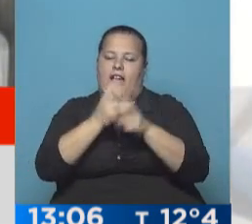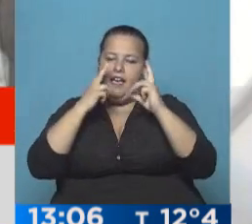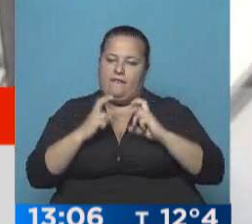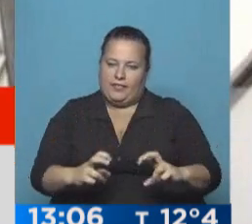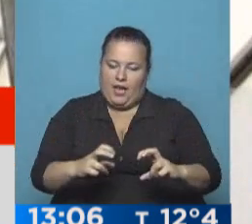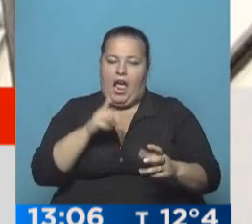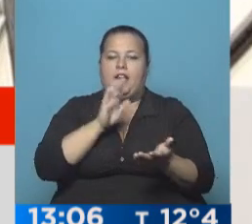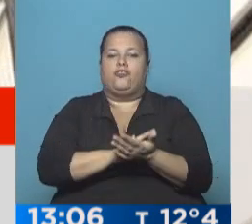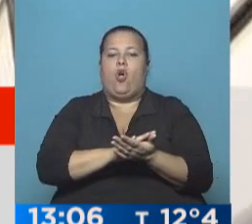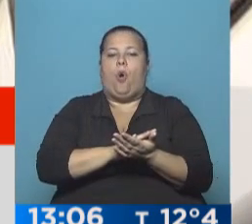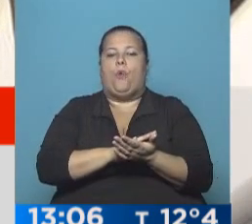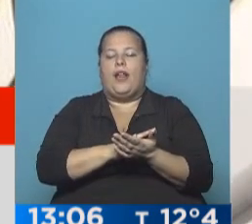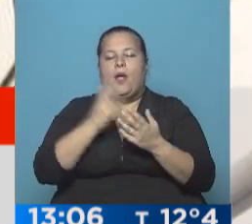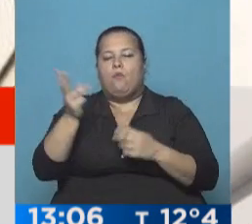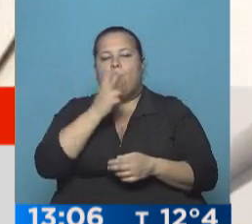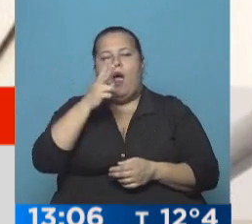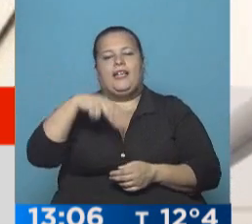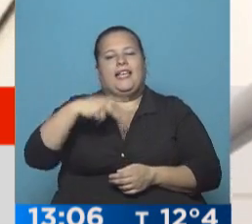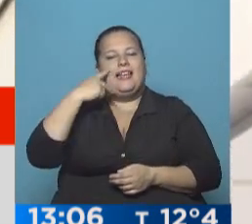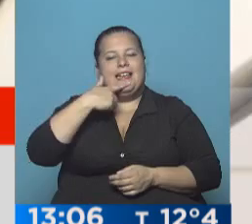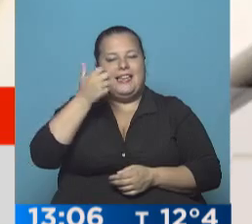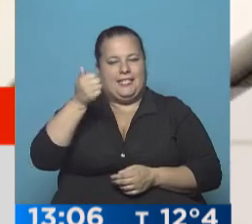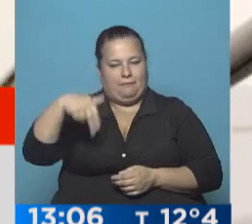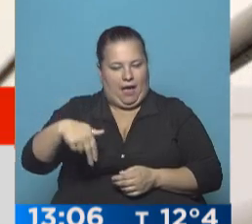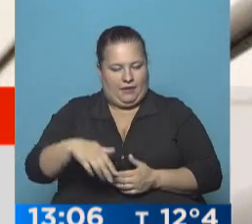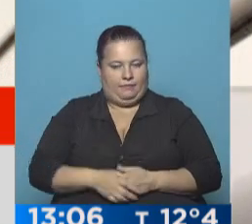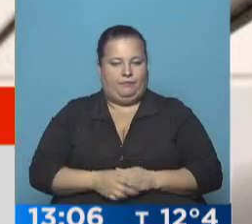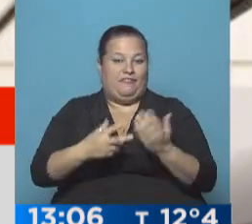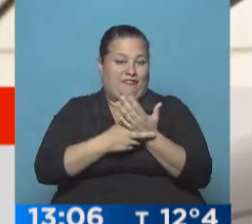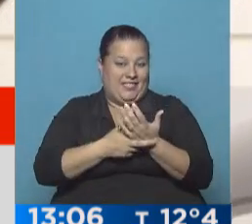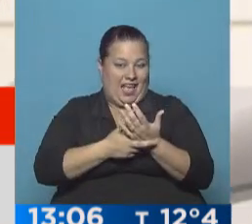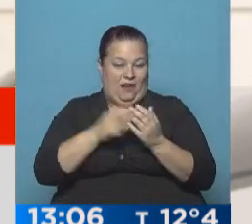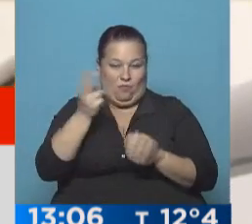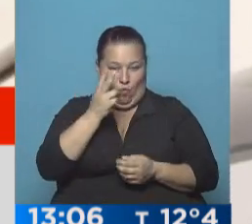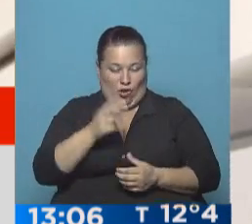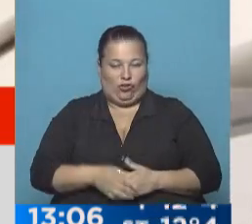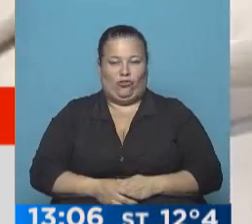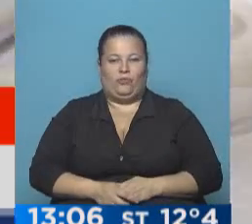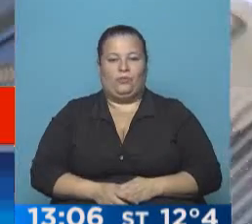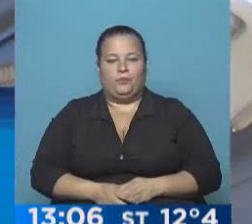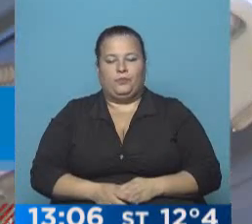instrucción de la causa en la que se investiga la muerte de fiscal Alberto Nisman.